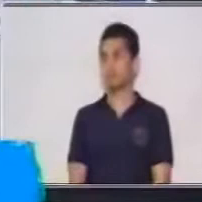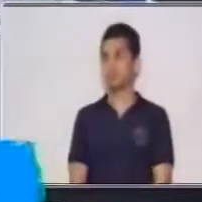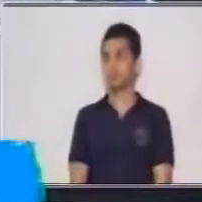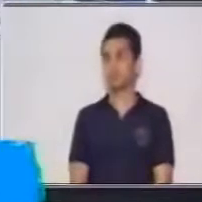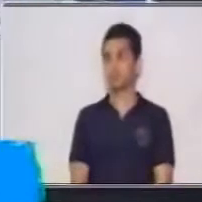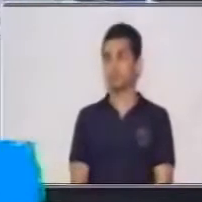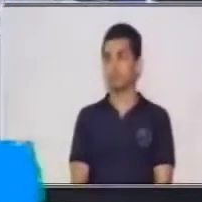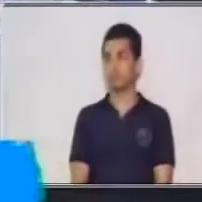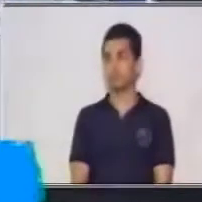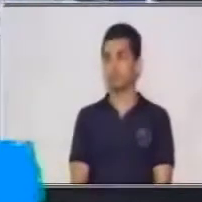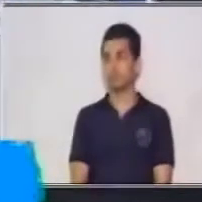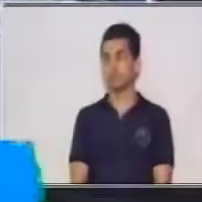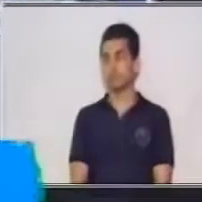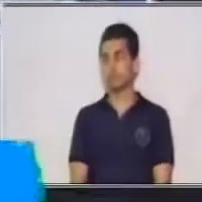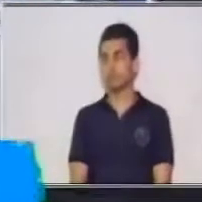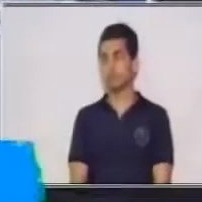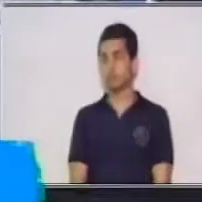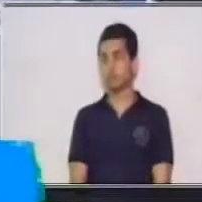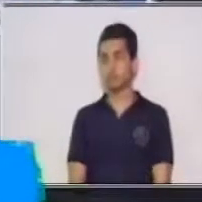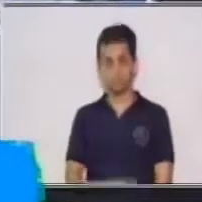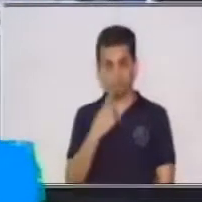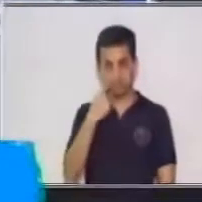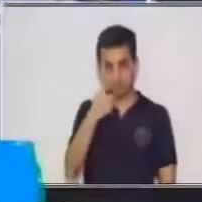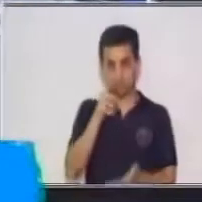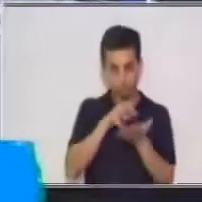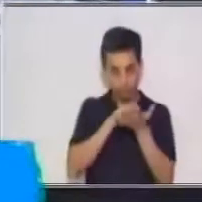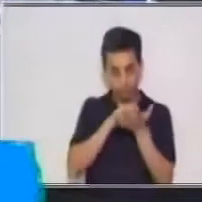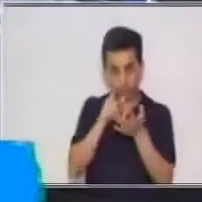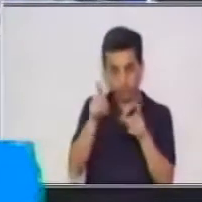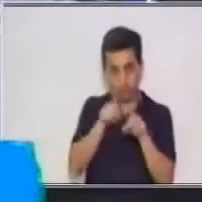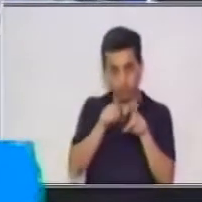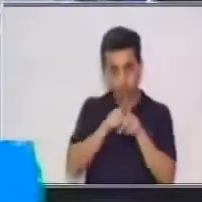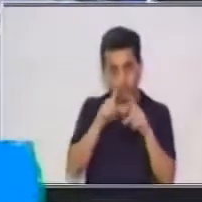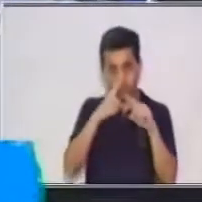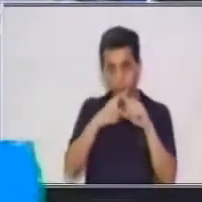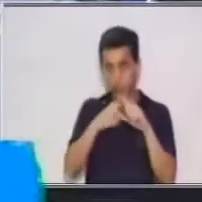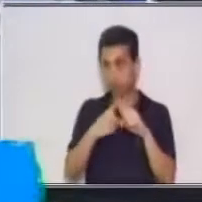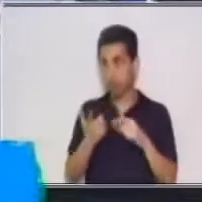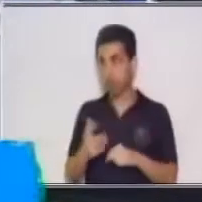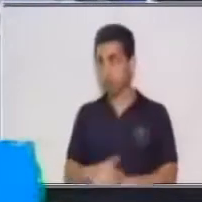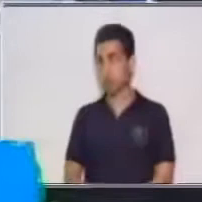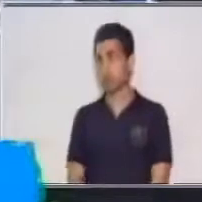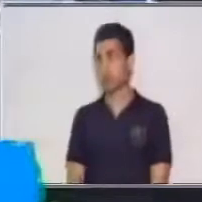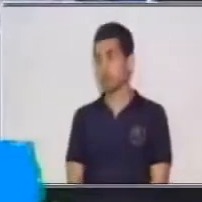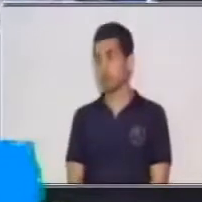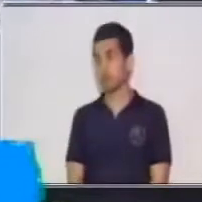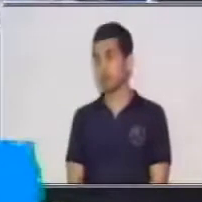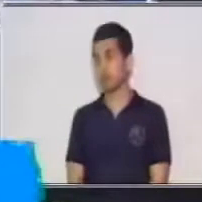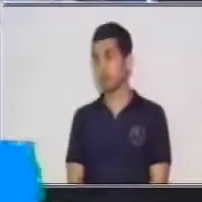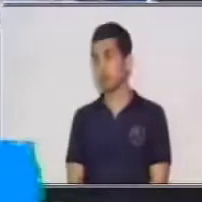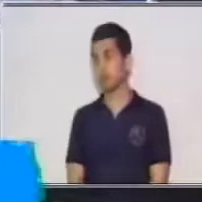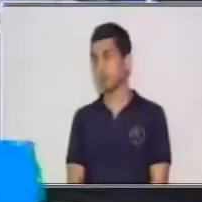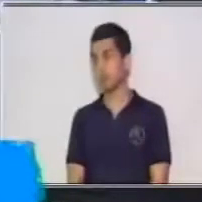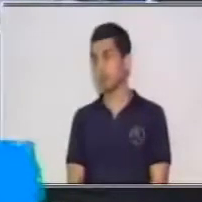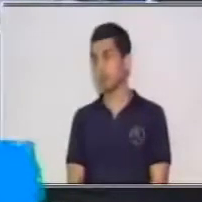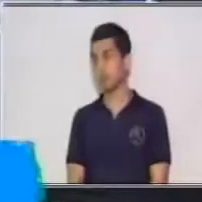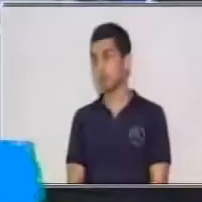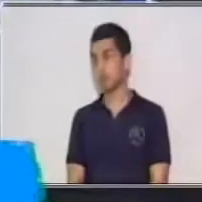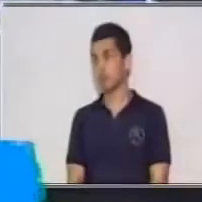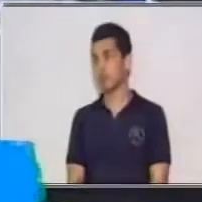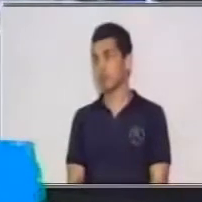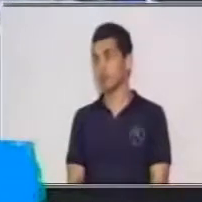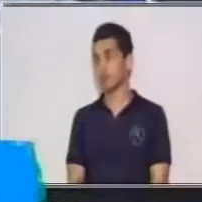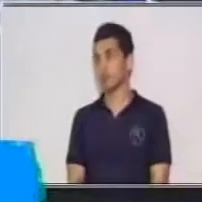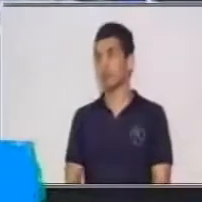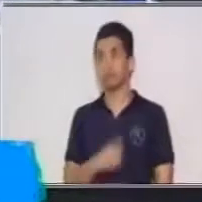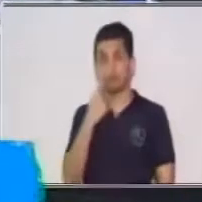94.248. Revisa tu multiplicación. ¿Te salió el mismo resultado? ¿O hay alguna variante? Tienes que revisar bien